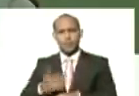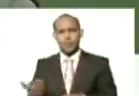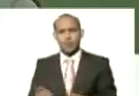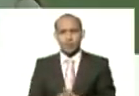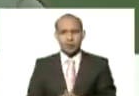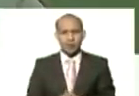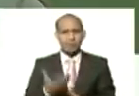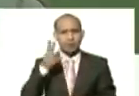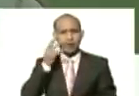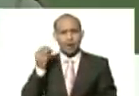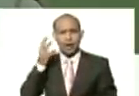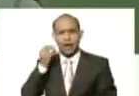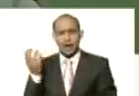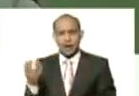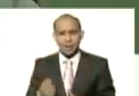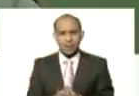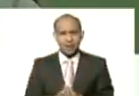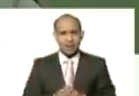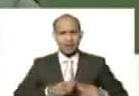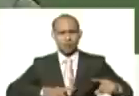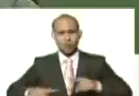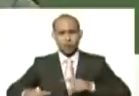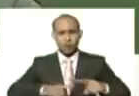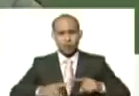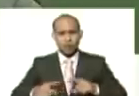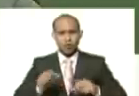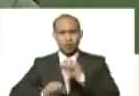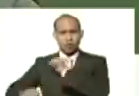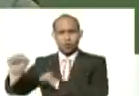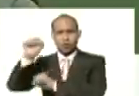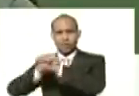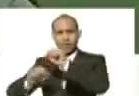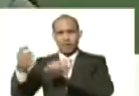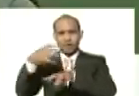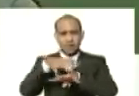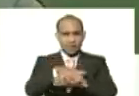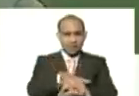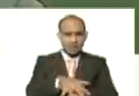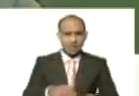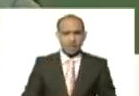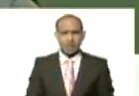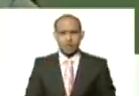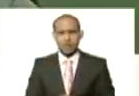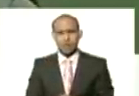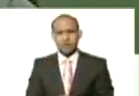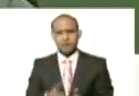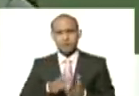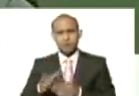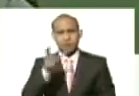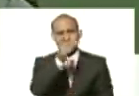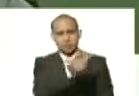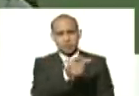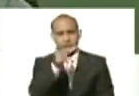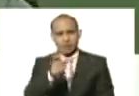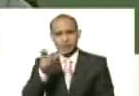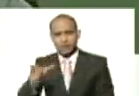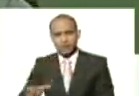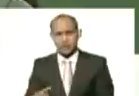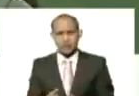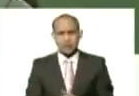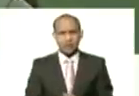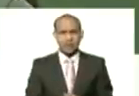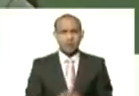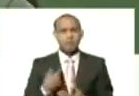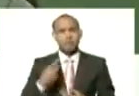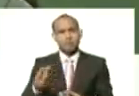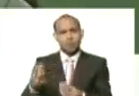las experiencias con los órganos de dirección para la defensa integral de los ámbitos civiles, bueno, nos han